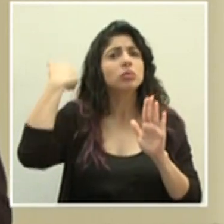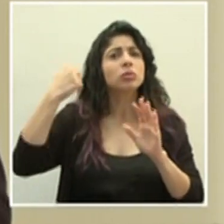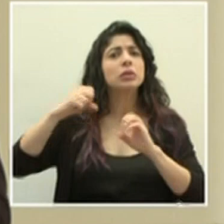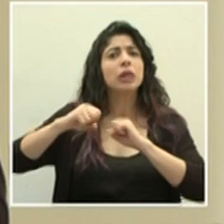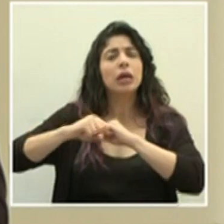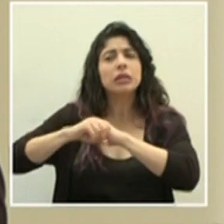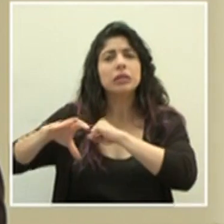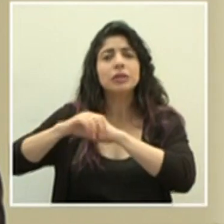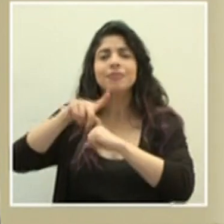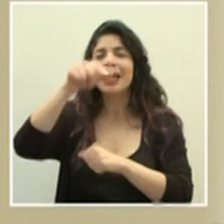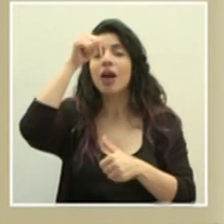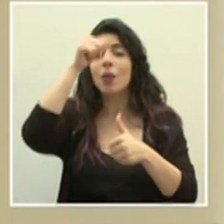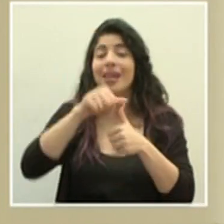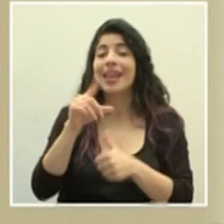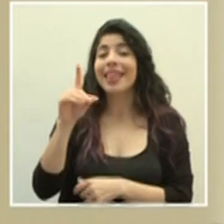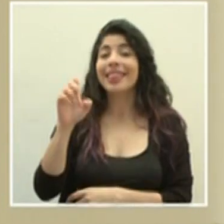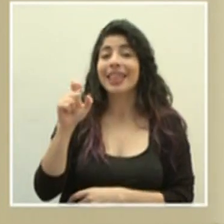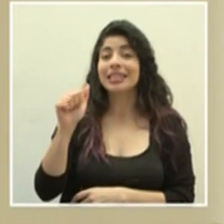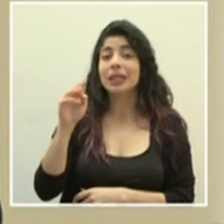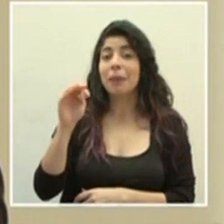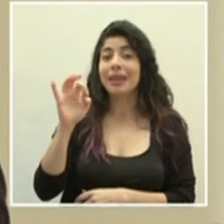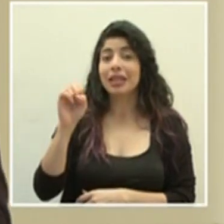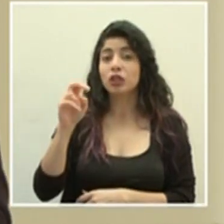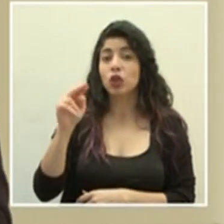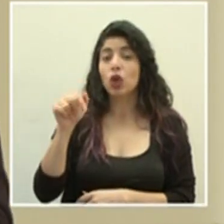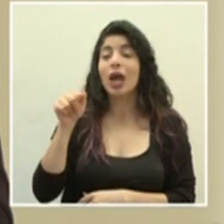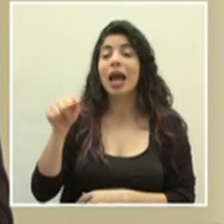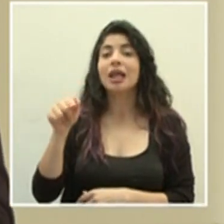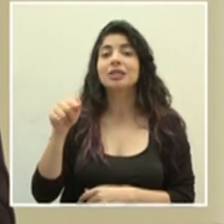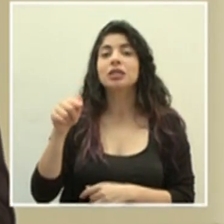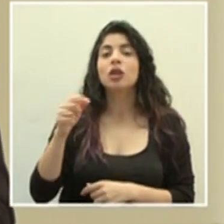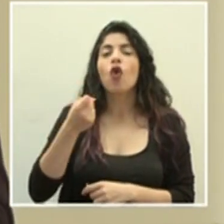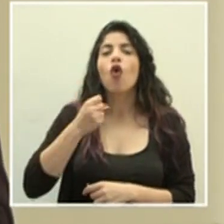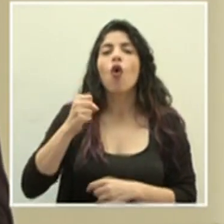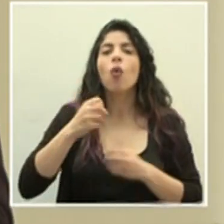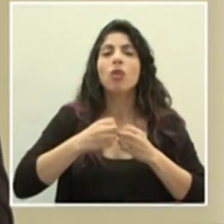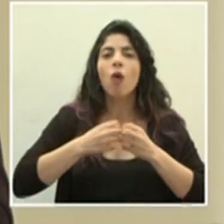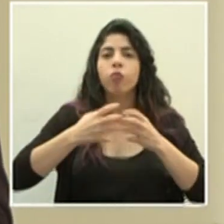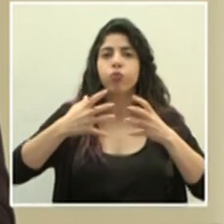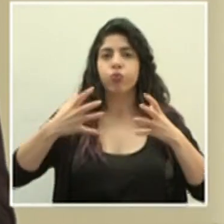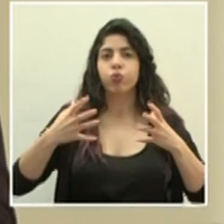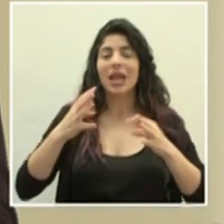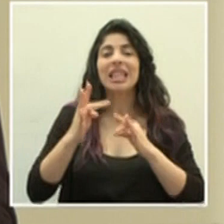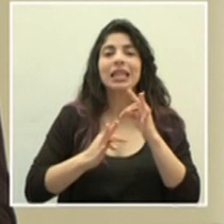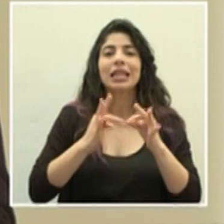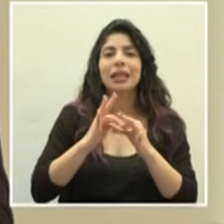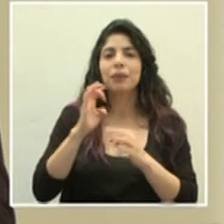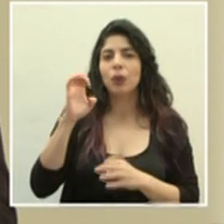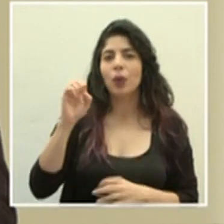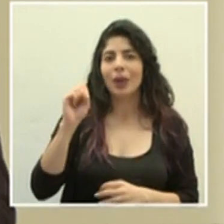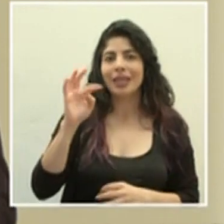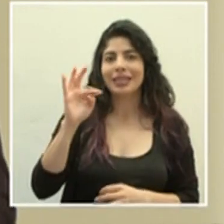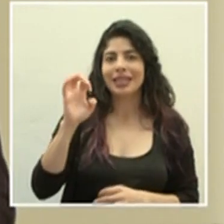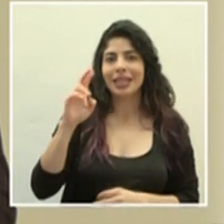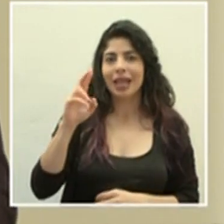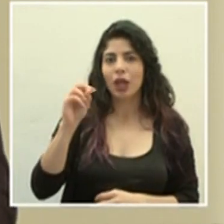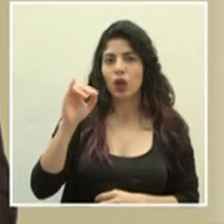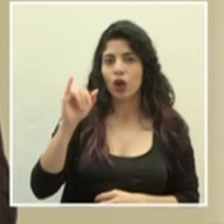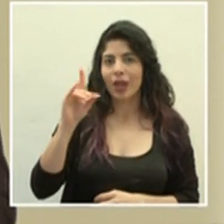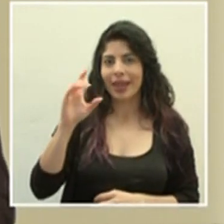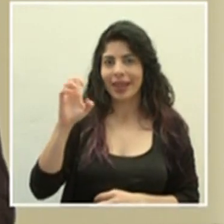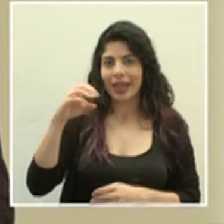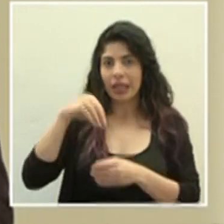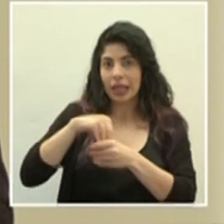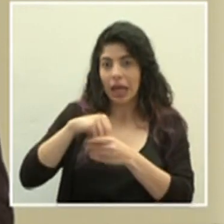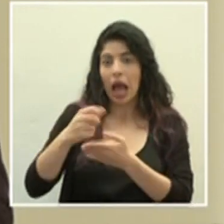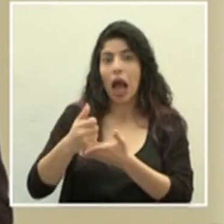el uso recordemos que la dexametasona es un antiinflamatorio de tipo esteroide, de tipo esteroideo,